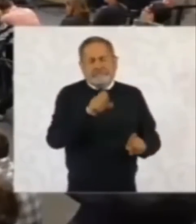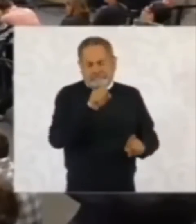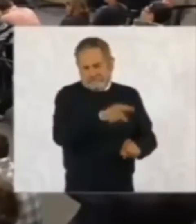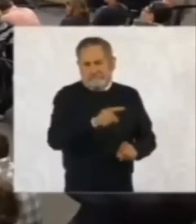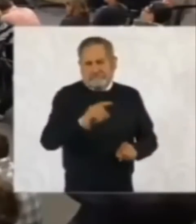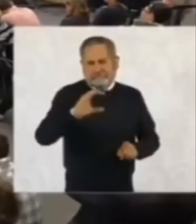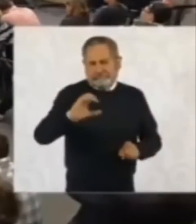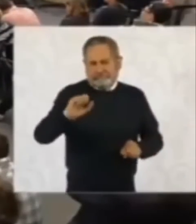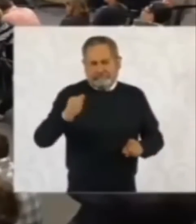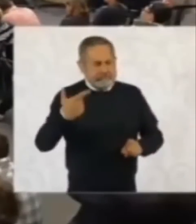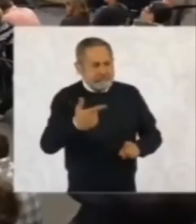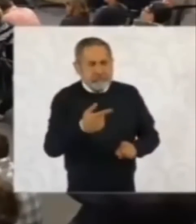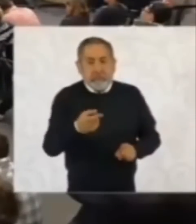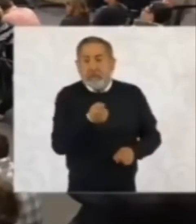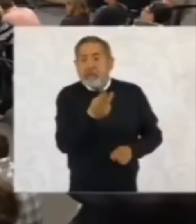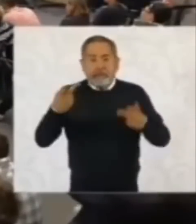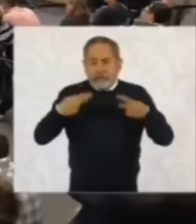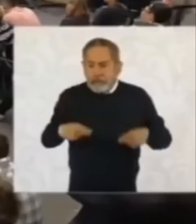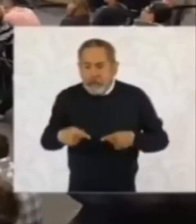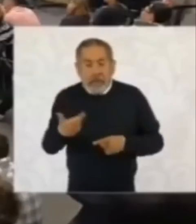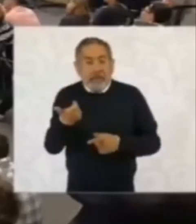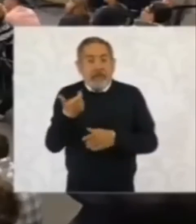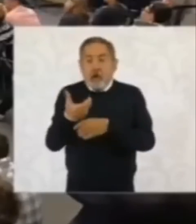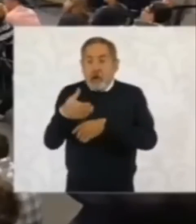hacia la salida de capitales